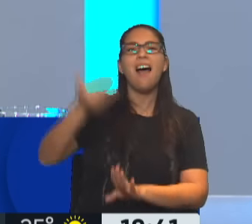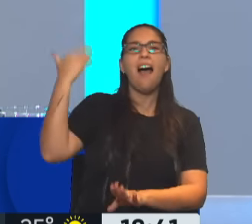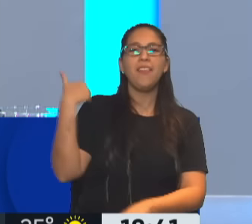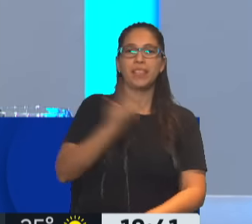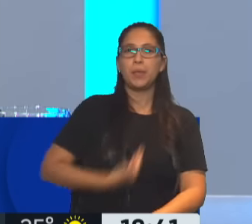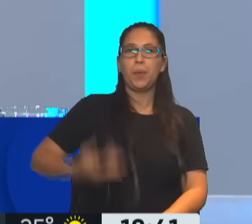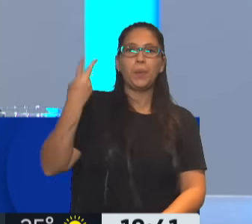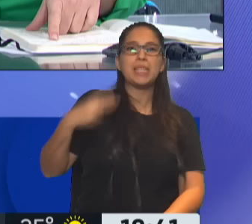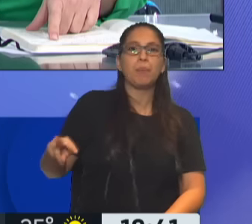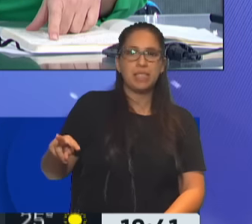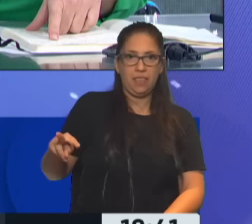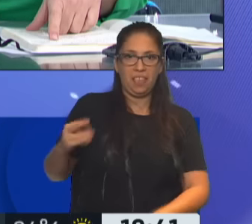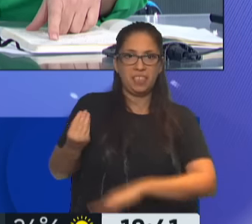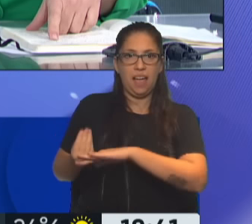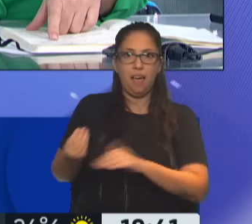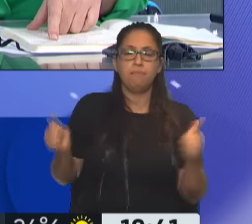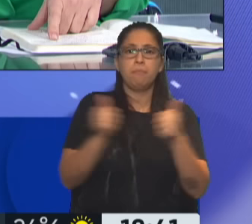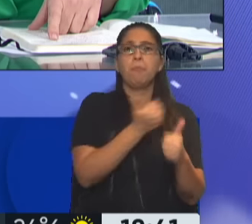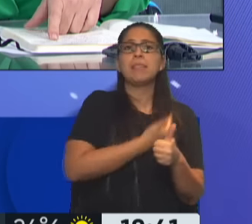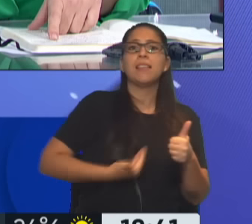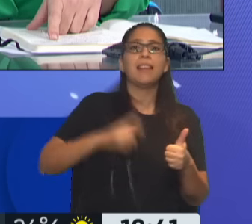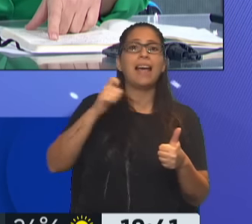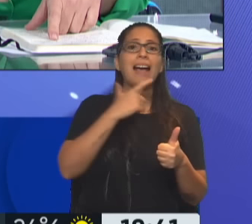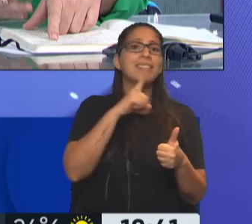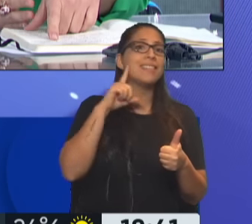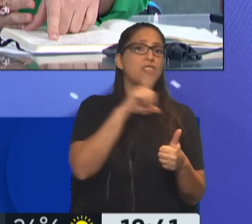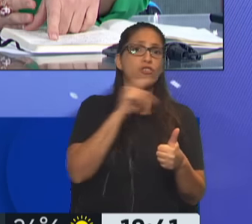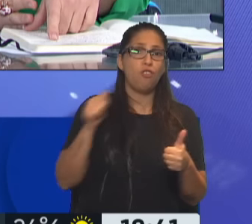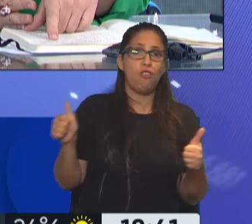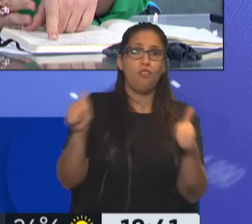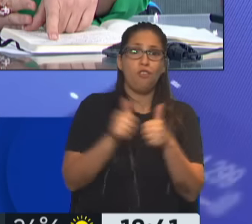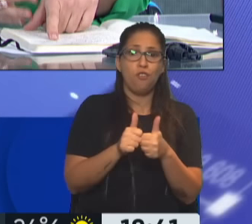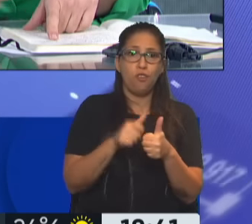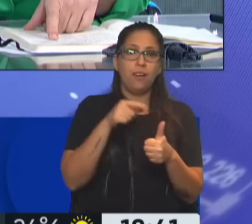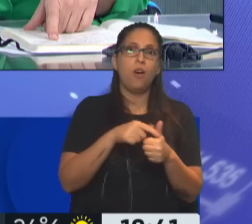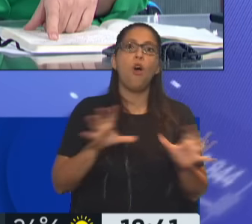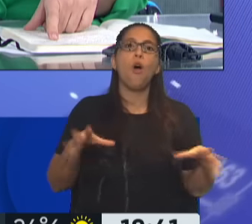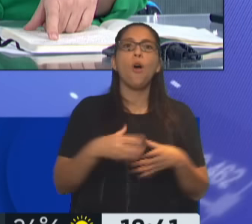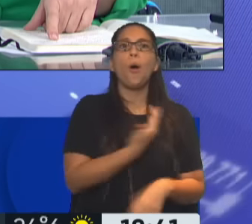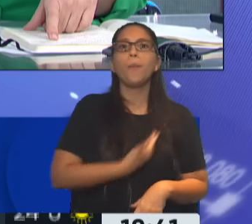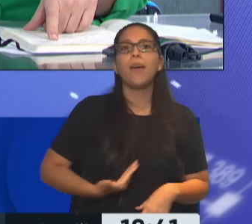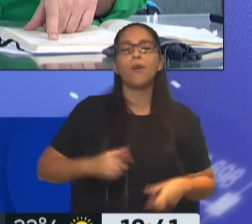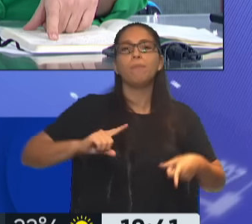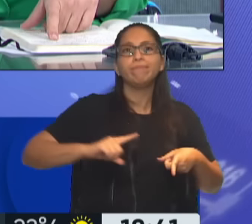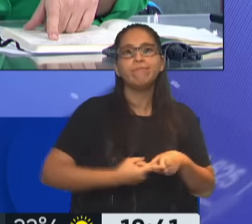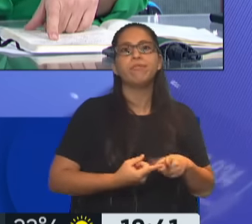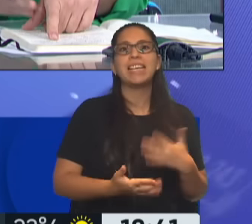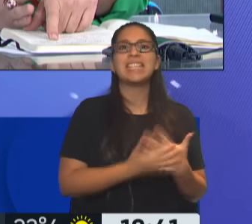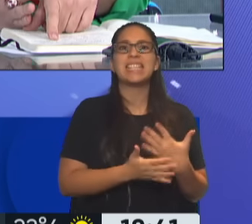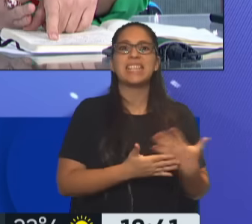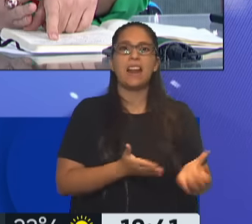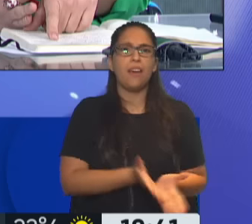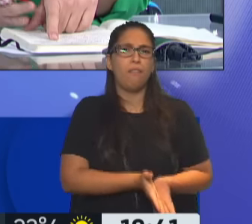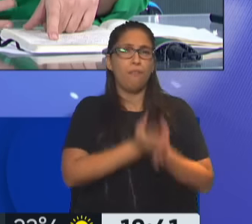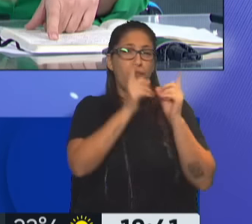Pedro Castillo, es decir, que asumió, digamos, con un gobierno de izquierda que había dicho que lo iba a sostener hasta el final, y a los